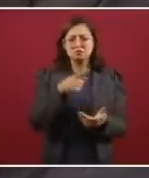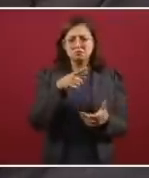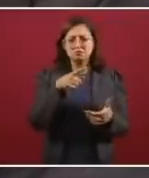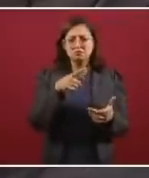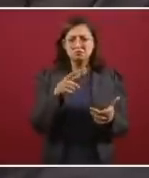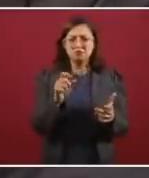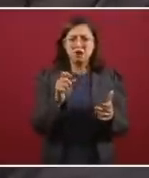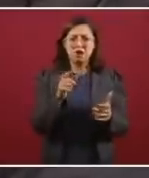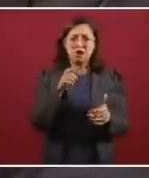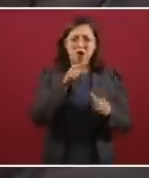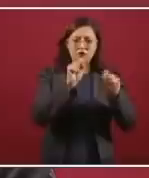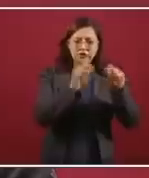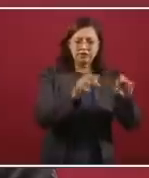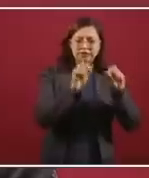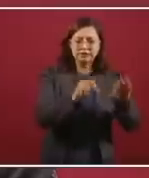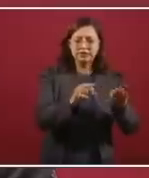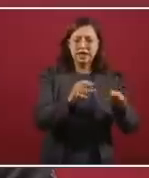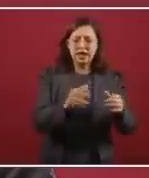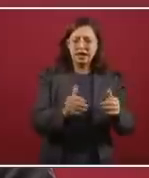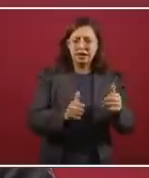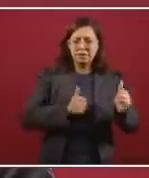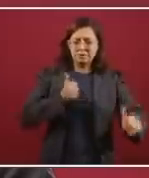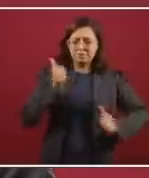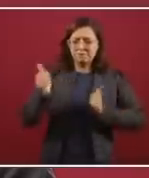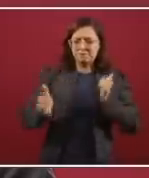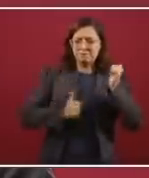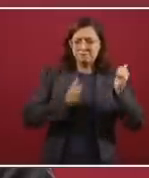para defraudar.